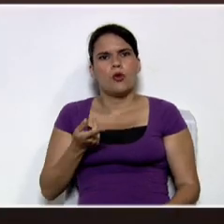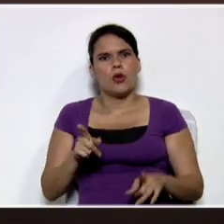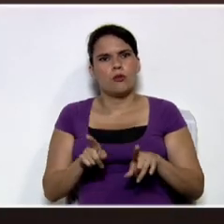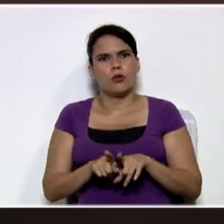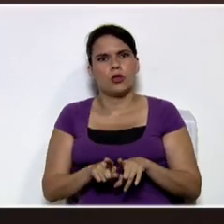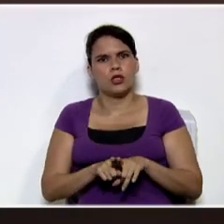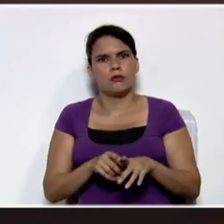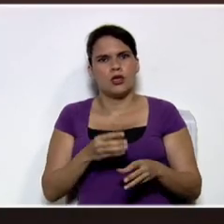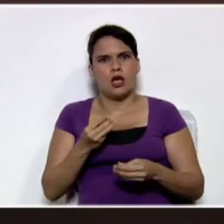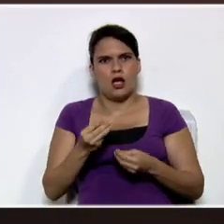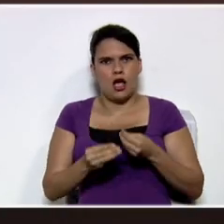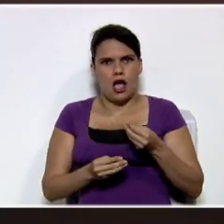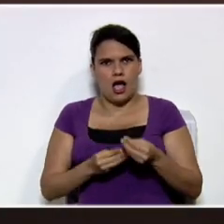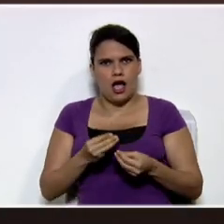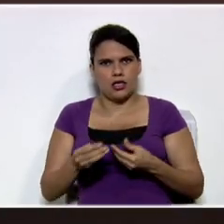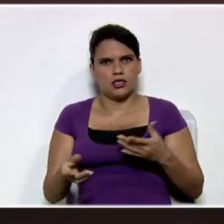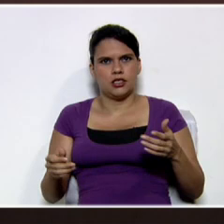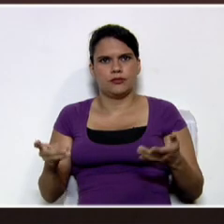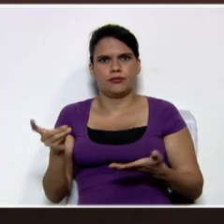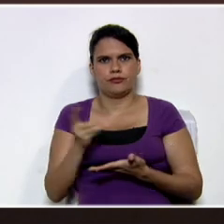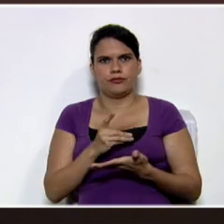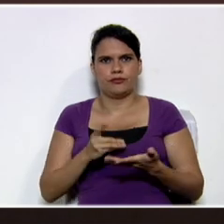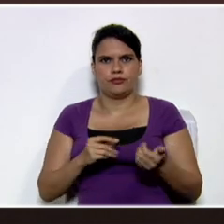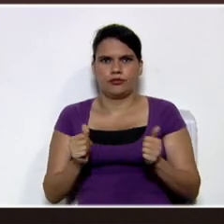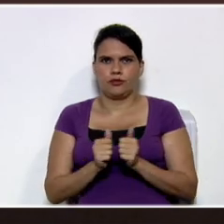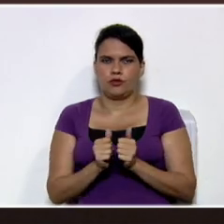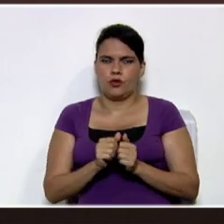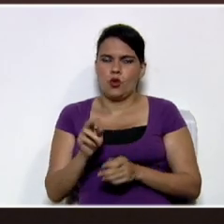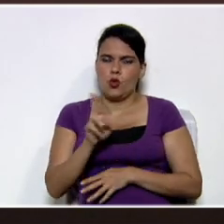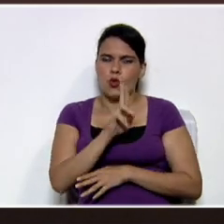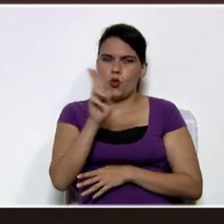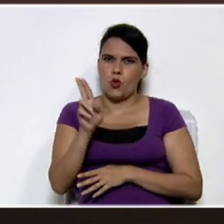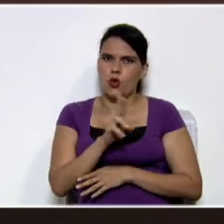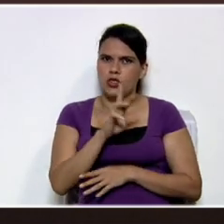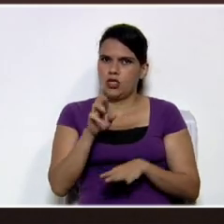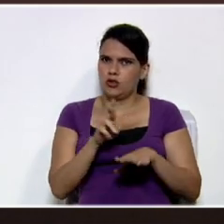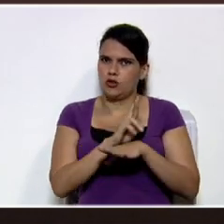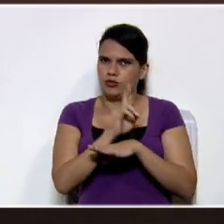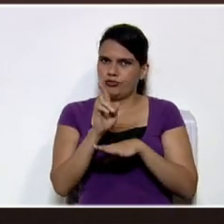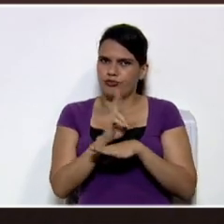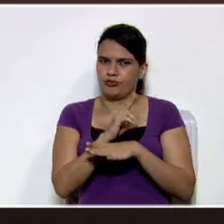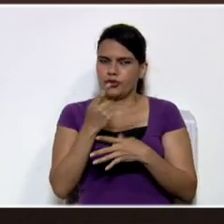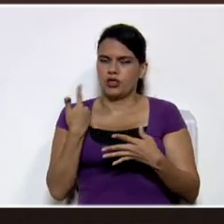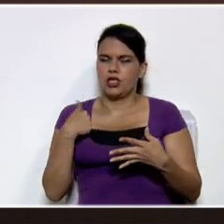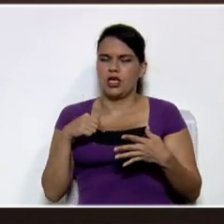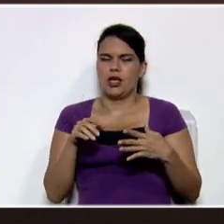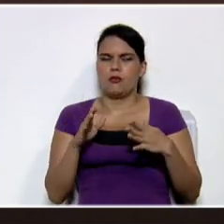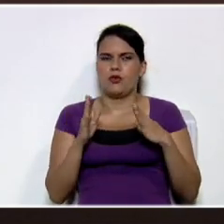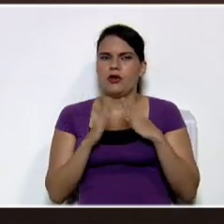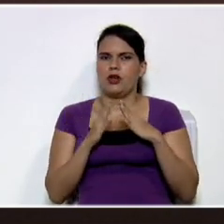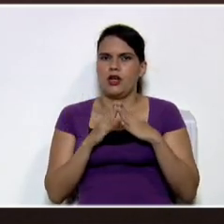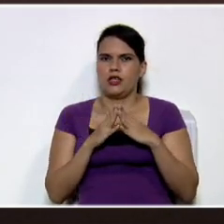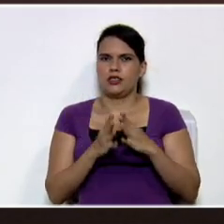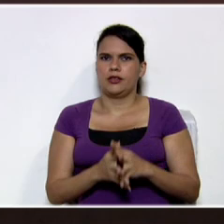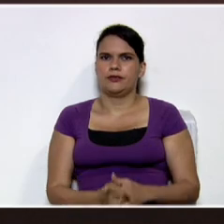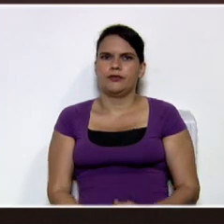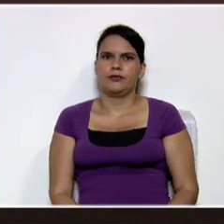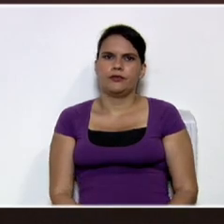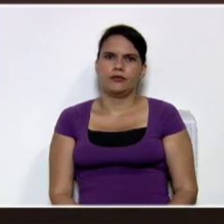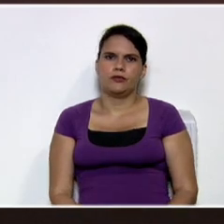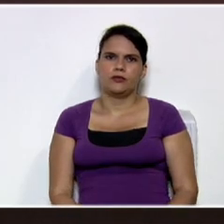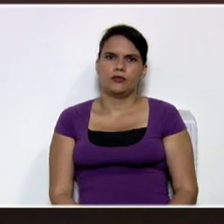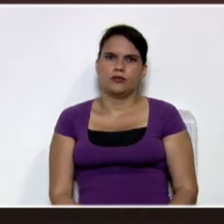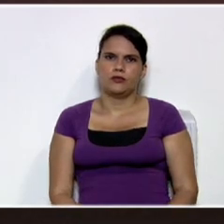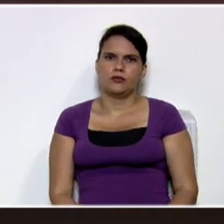hacer petroglifos utilizando materiales que tengamos en casa o simplemente con plastidedos, plastilinas y